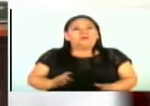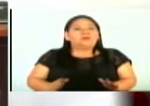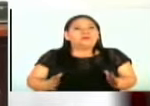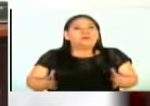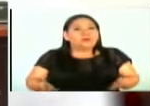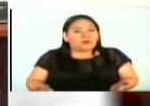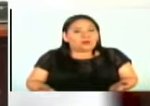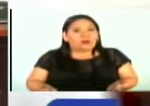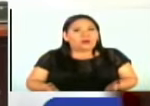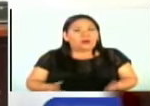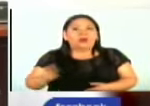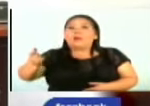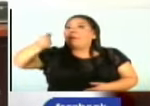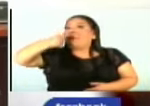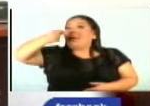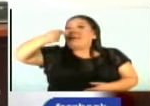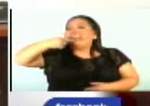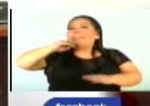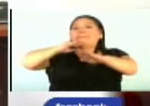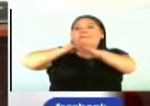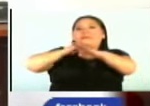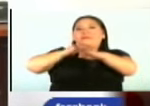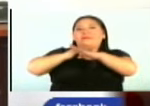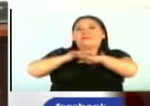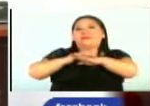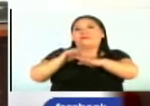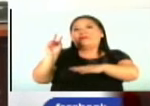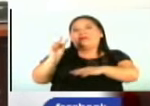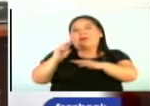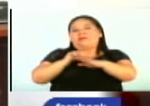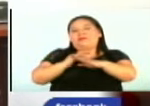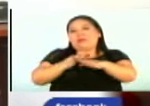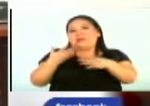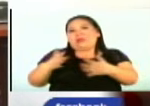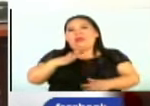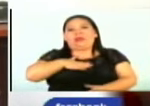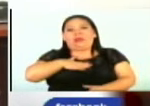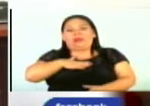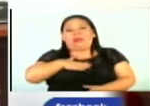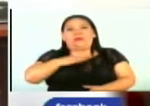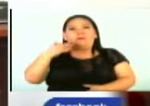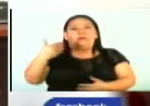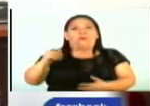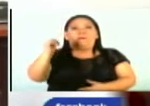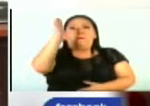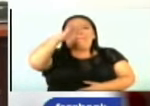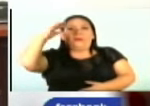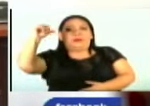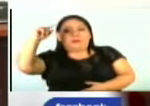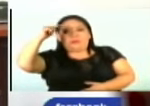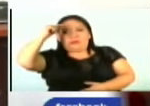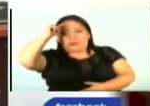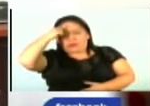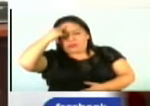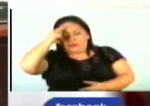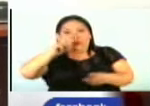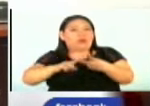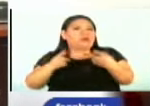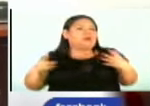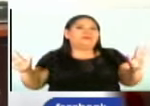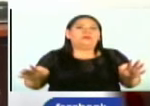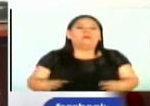uno de los antibióticos que más comúnmente se utilizan en la zona, ya países como India, por ejemplo, ya son altamente